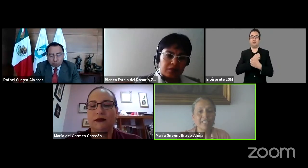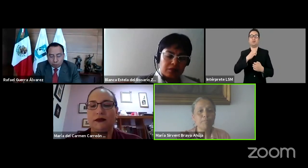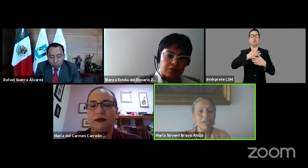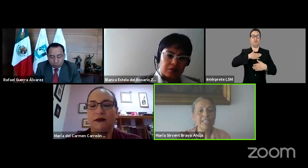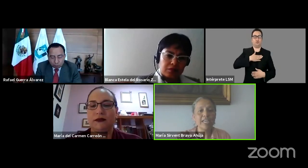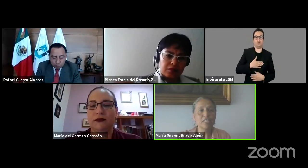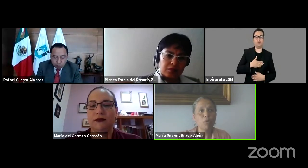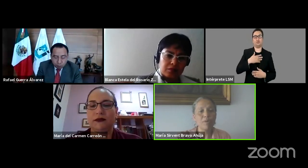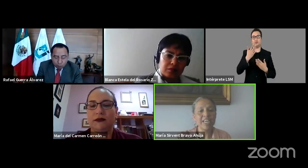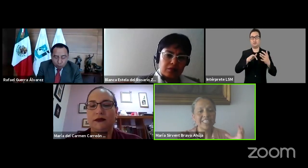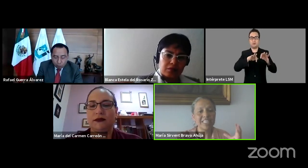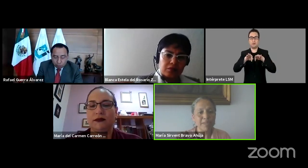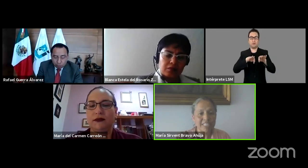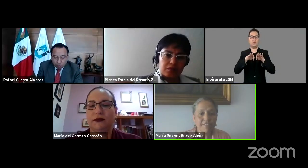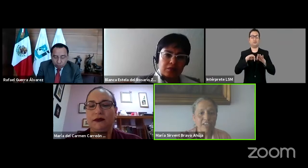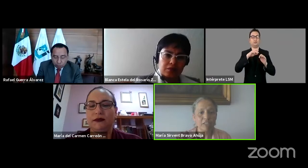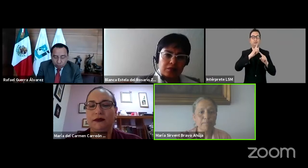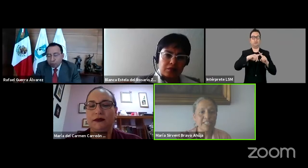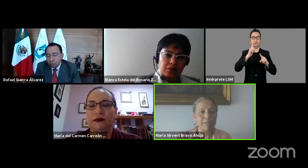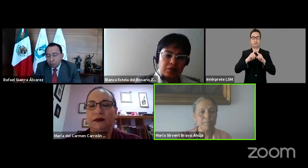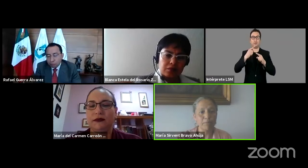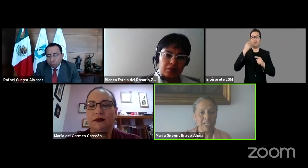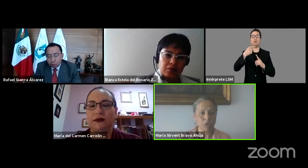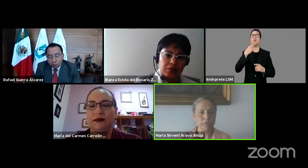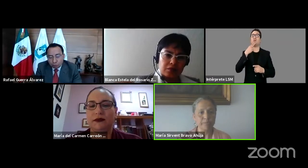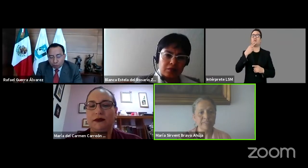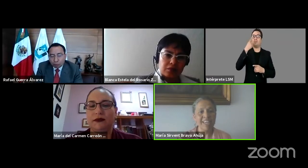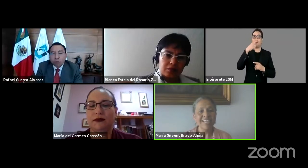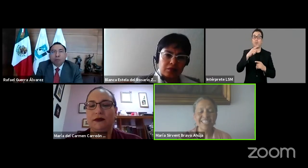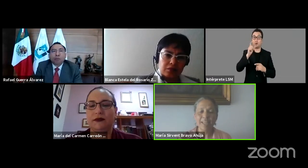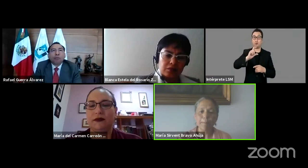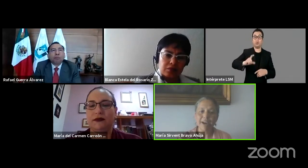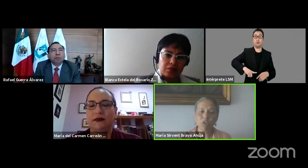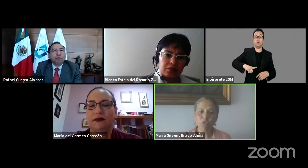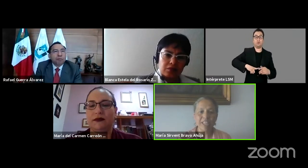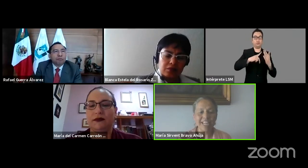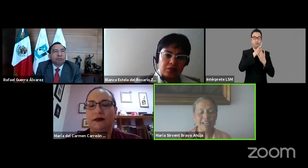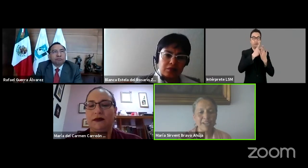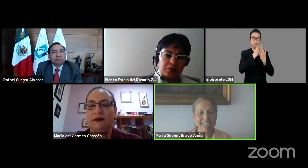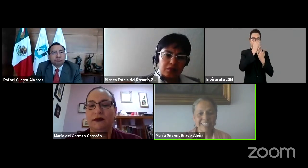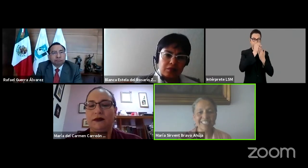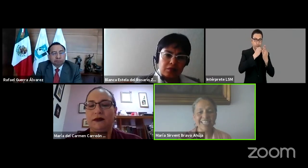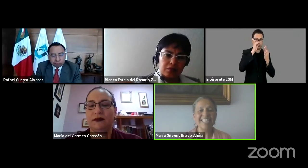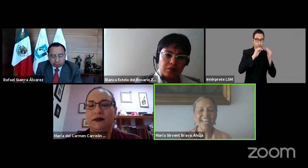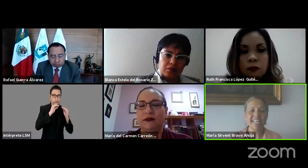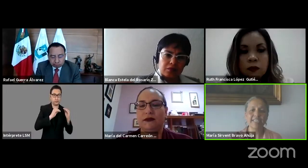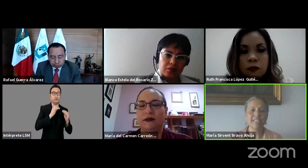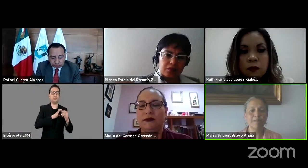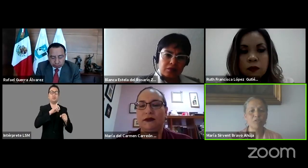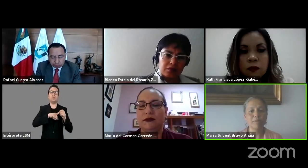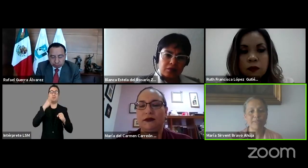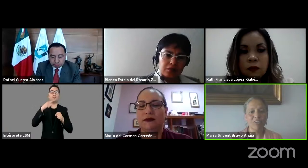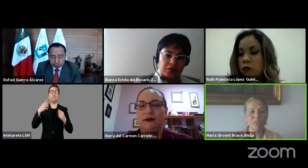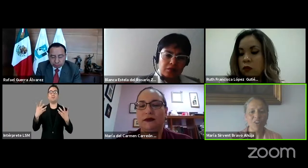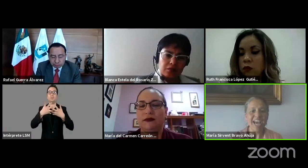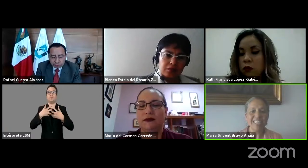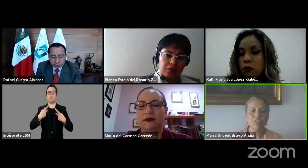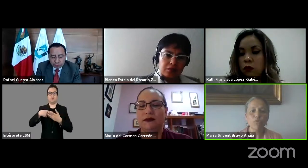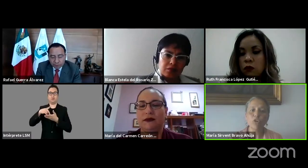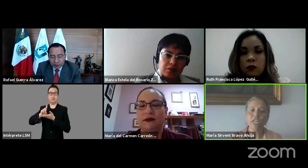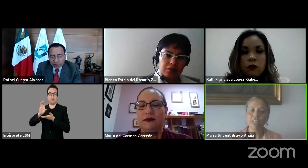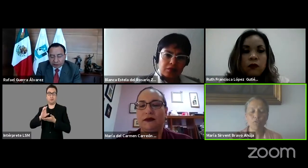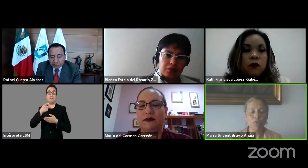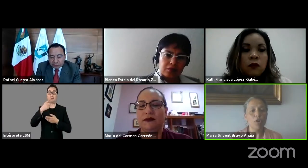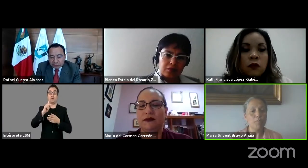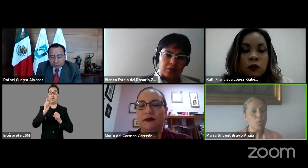para diseñar políticas públicas específicas para esta población. Sin embargo, durante la emergencia sanitaria que estamos viviendo, ha